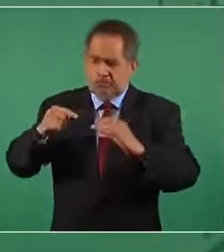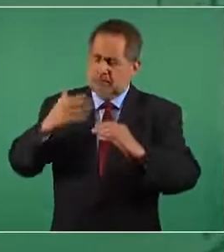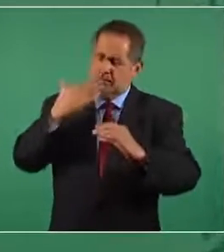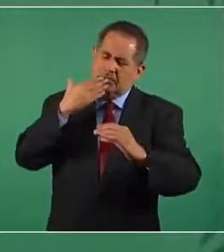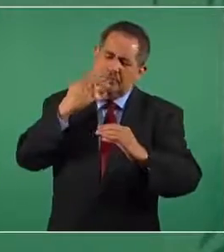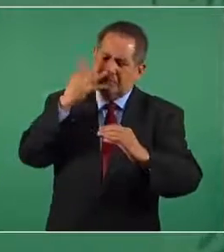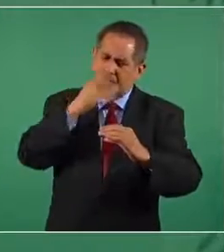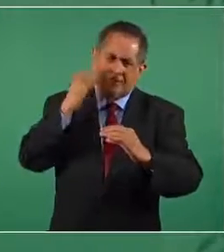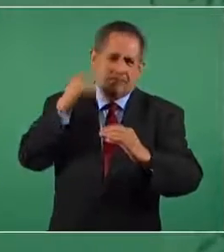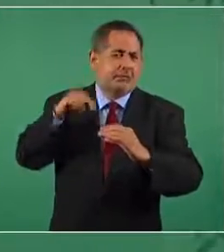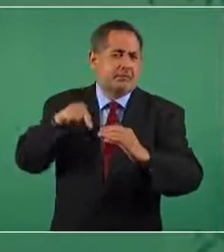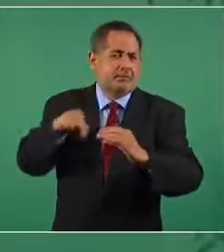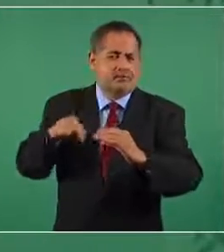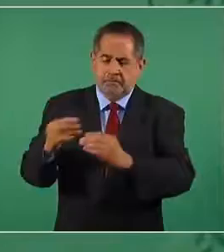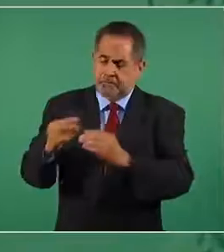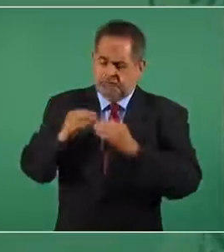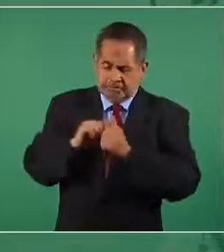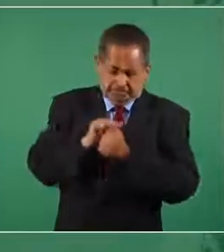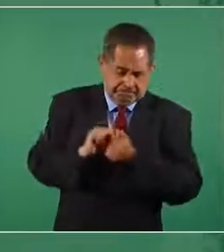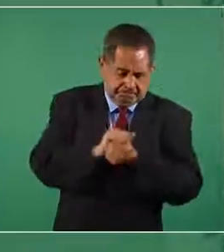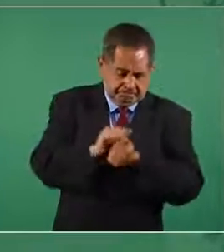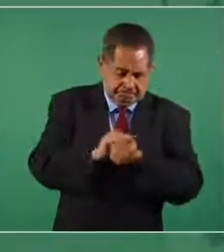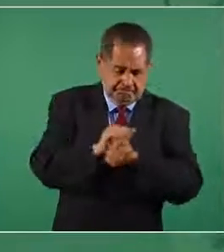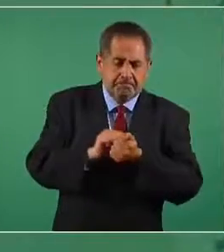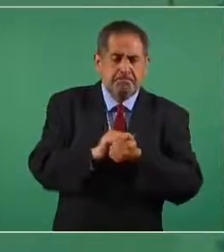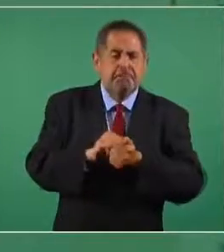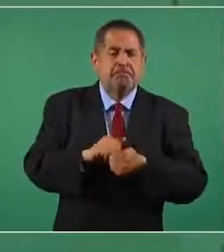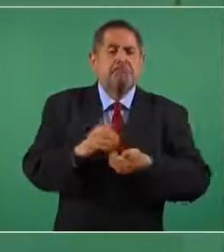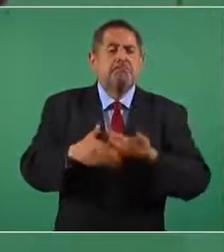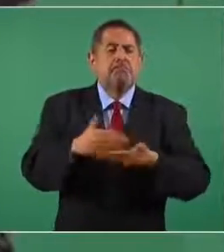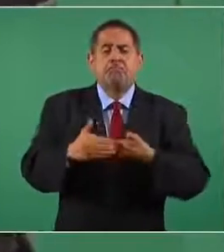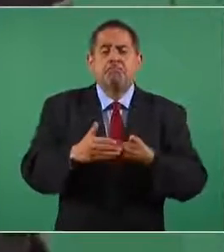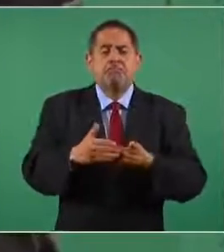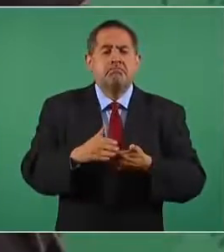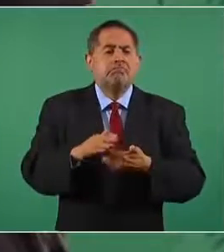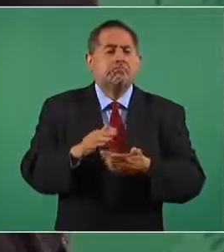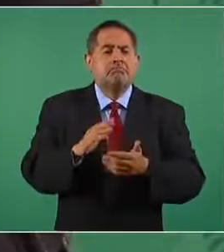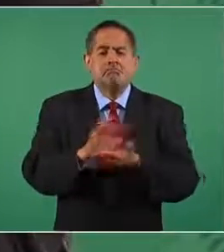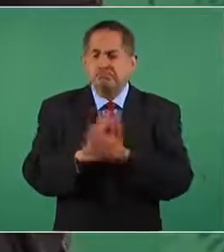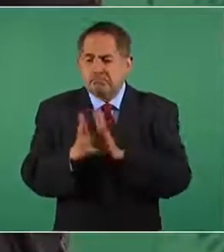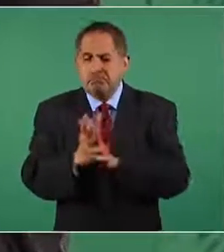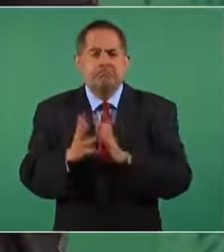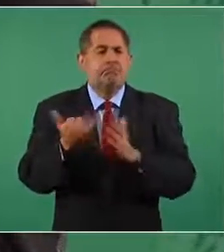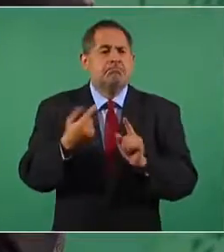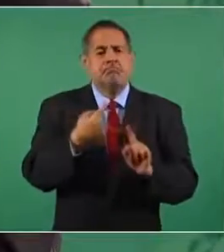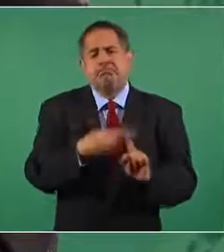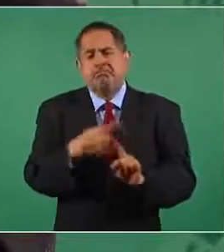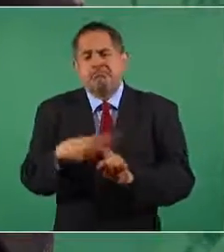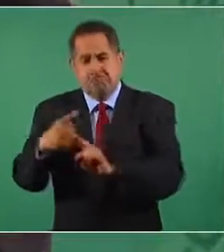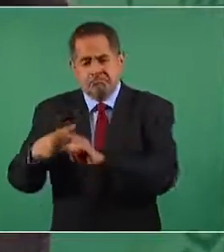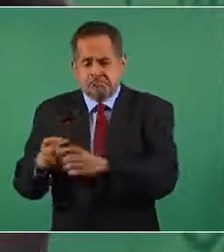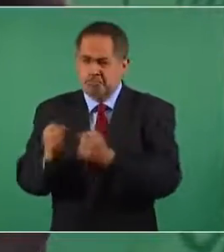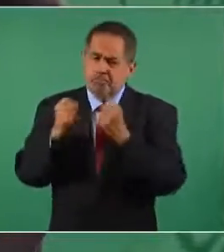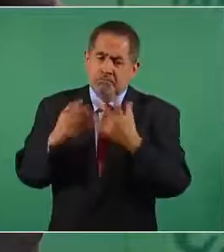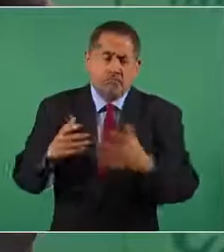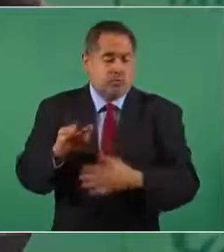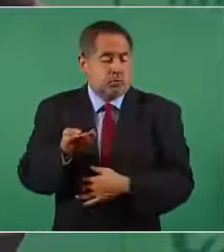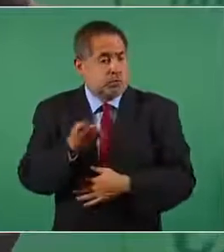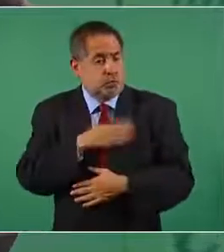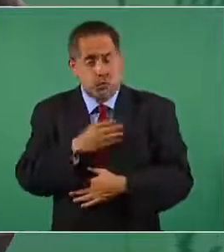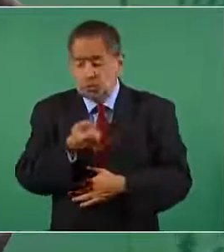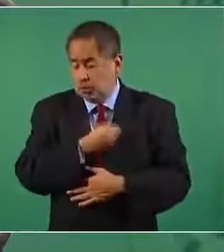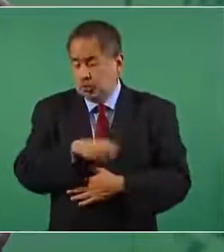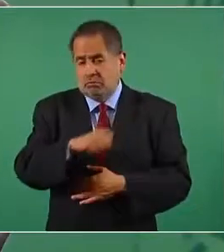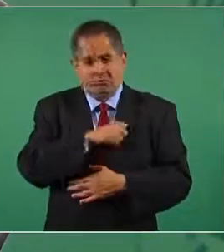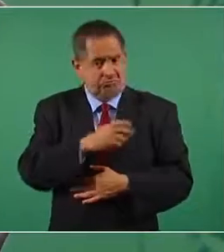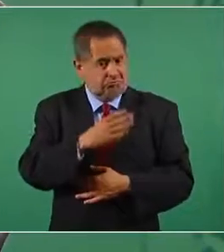con el maíz se hacen muchísimos platillos y es muy sano.